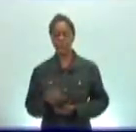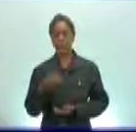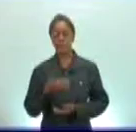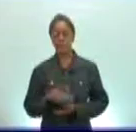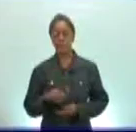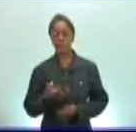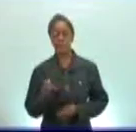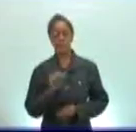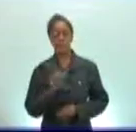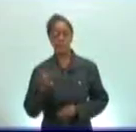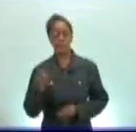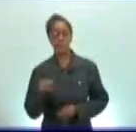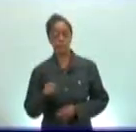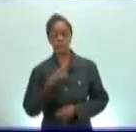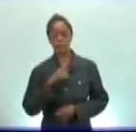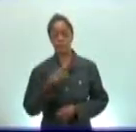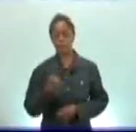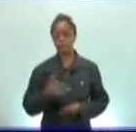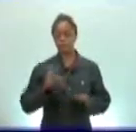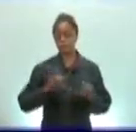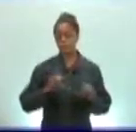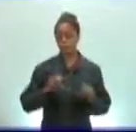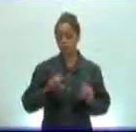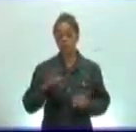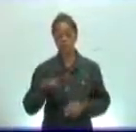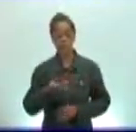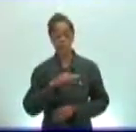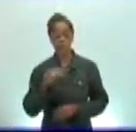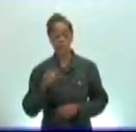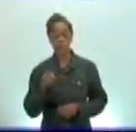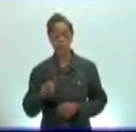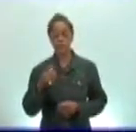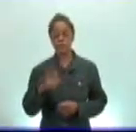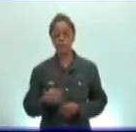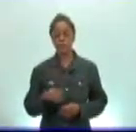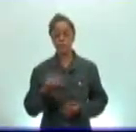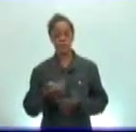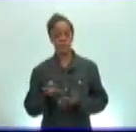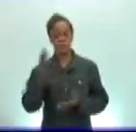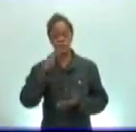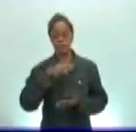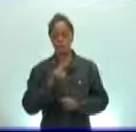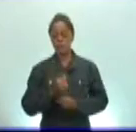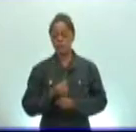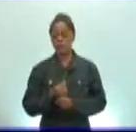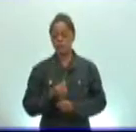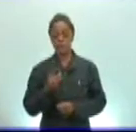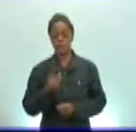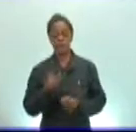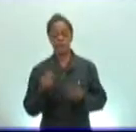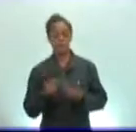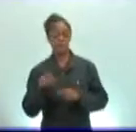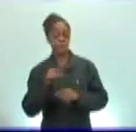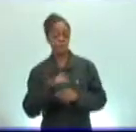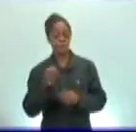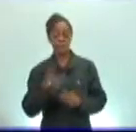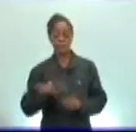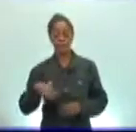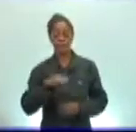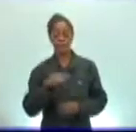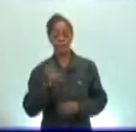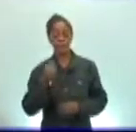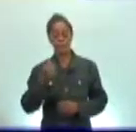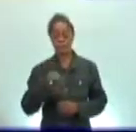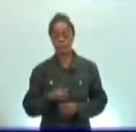prostitución, vicios, juego y por sobre todo el terrible desempleo eran los principales elementos de la sombría